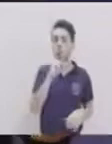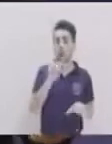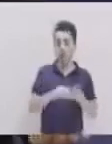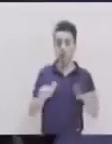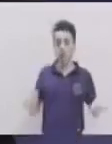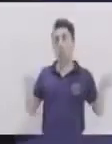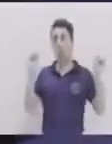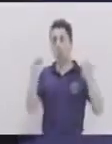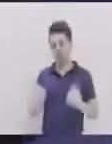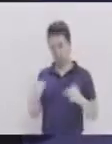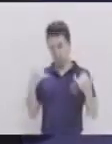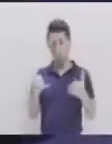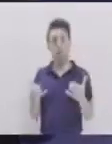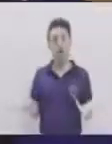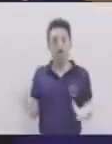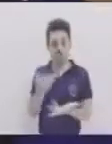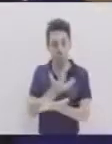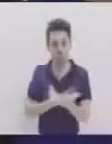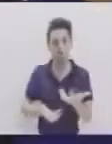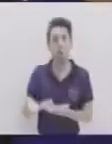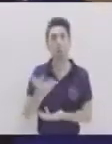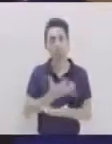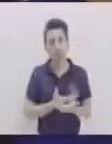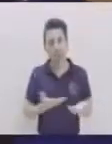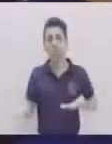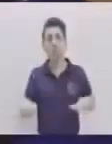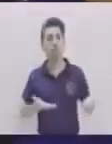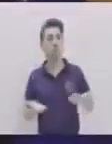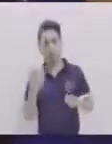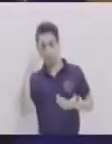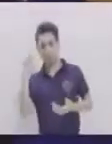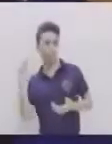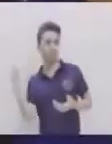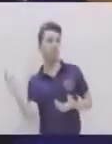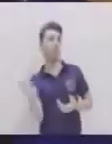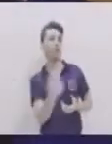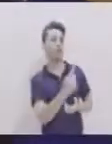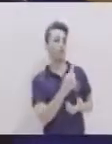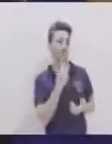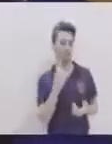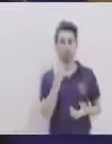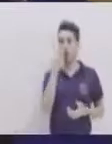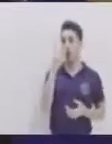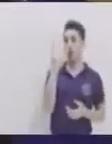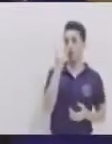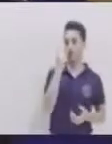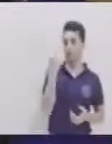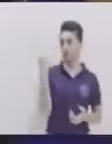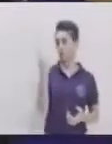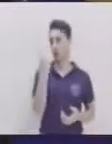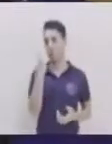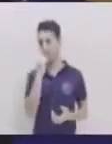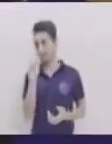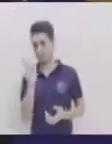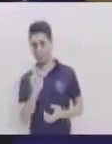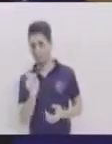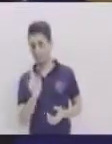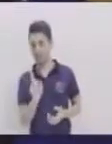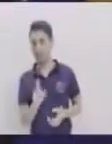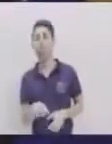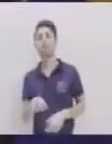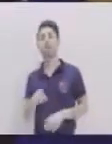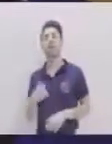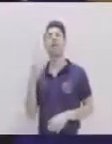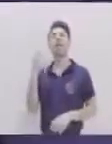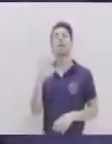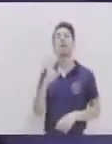y las niñas pueden jugar juntos y que el fútbol es para que lo practiquemos todos. Y adivinen